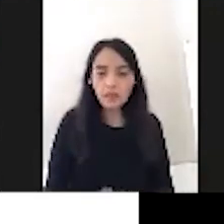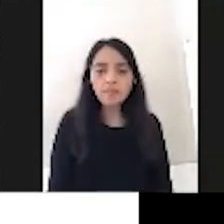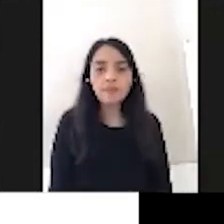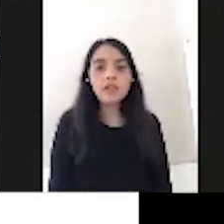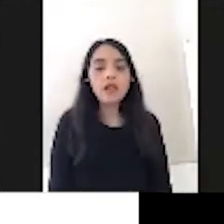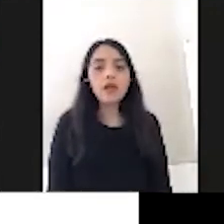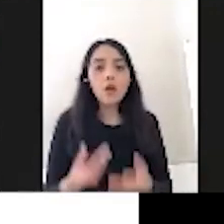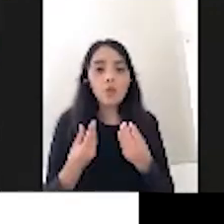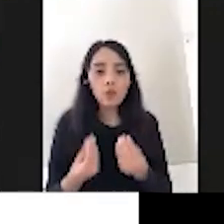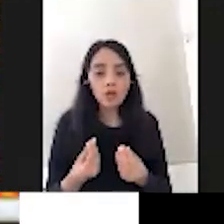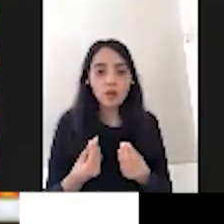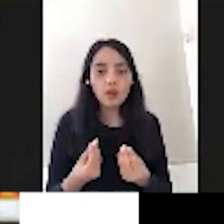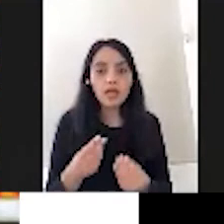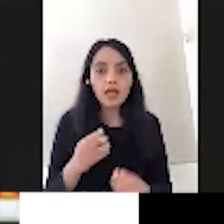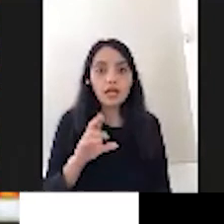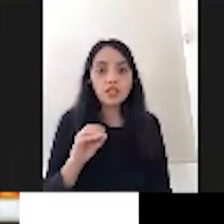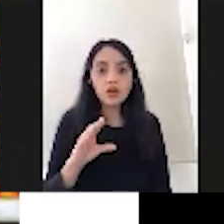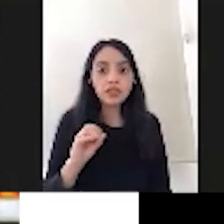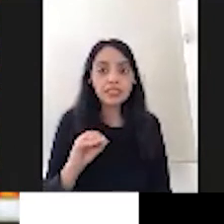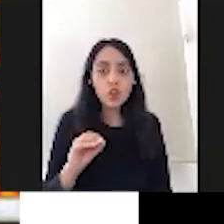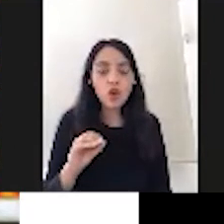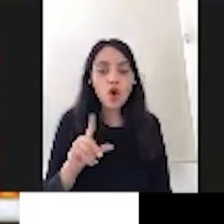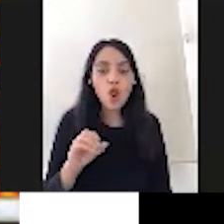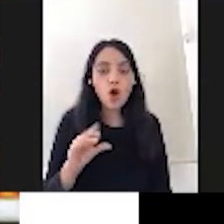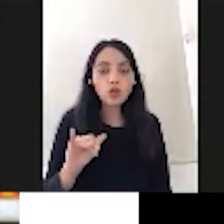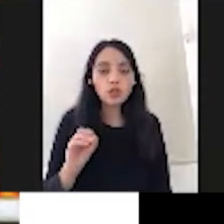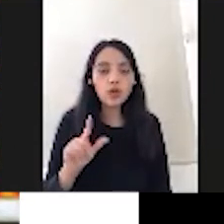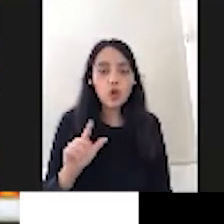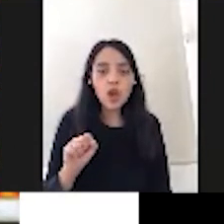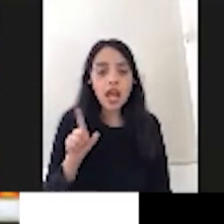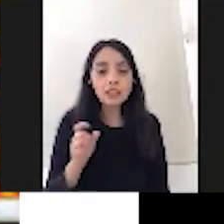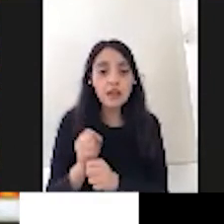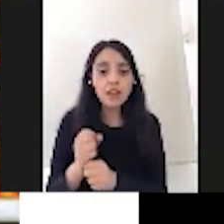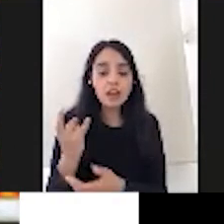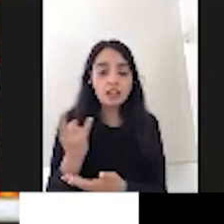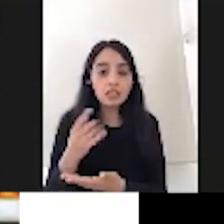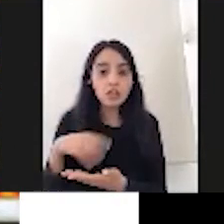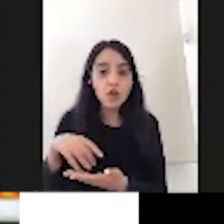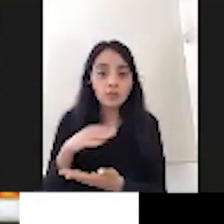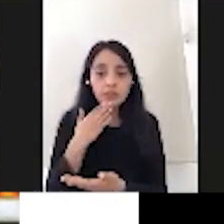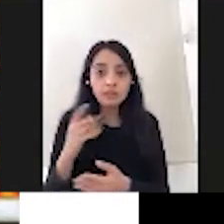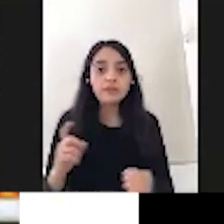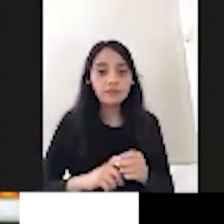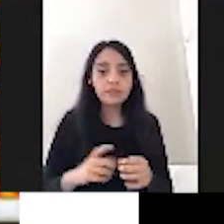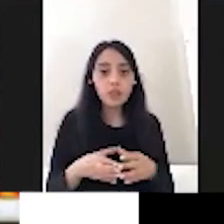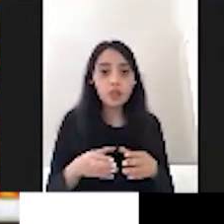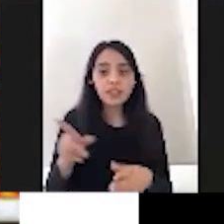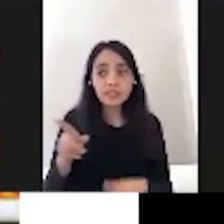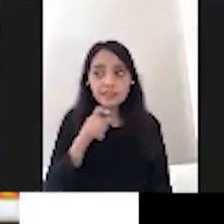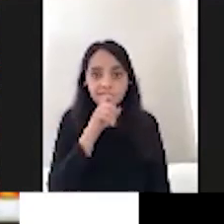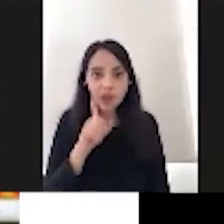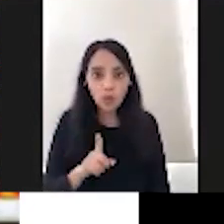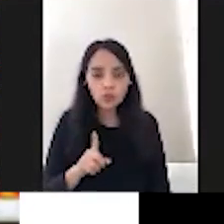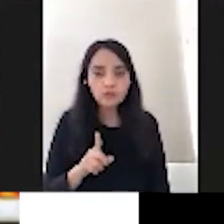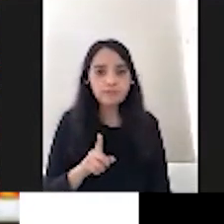eso, Rocío Loyola, ¿cierto?, que es parte de la UMCE, que también trabajó con nuestro grupo, se hizo la pregunta, ¿tendrá